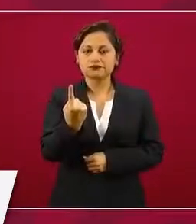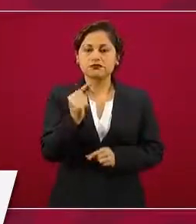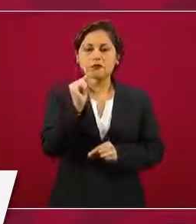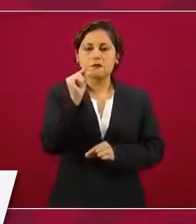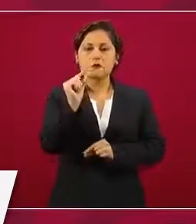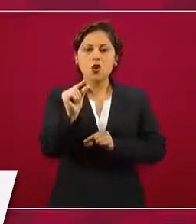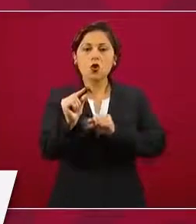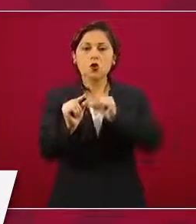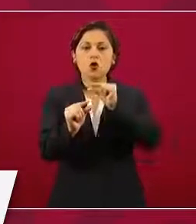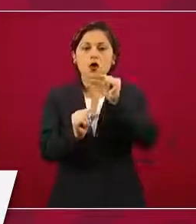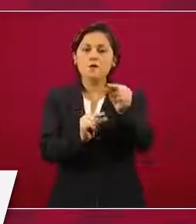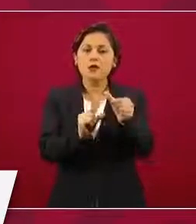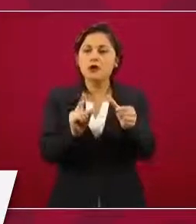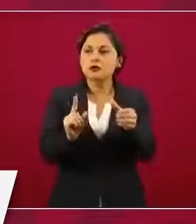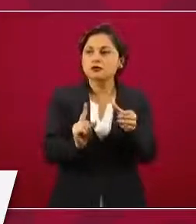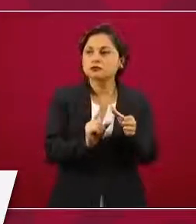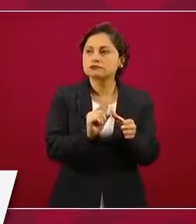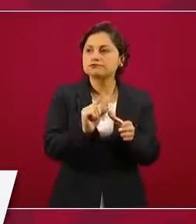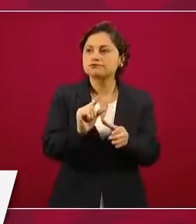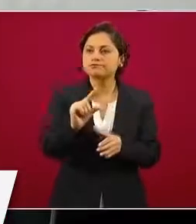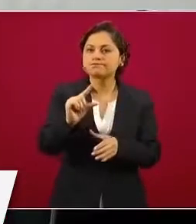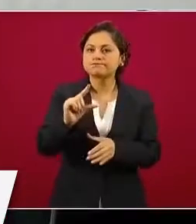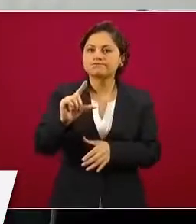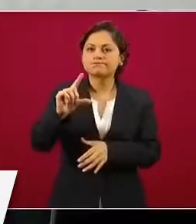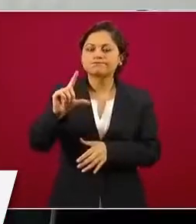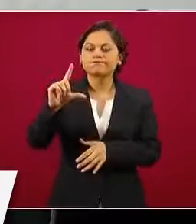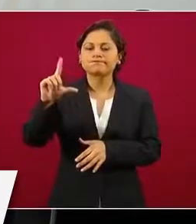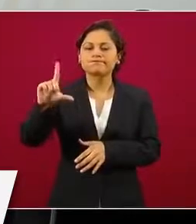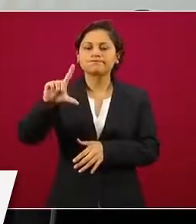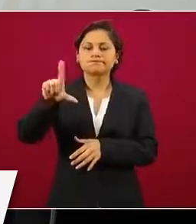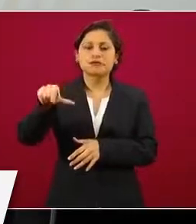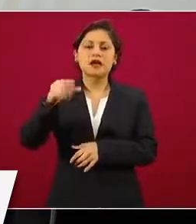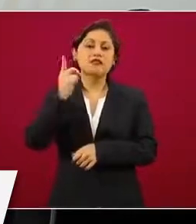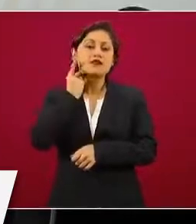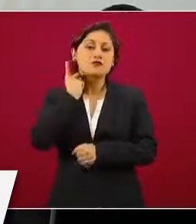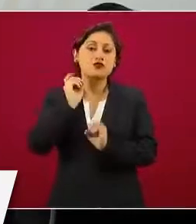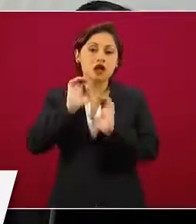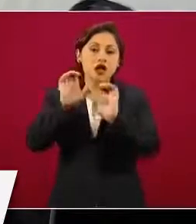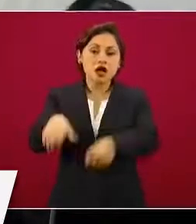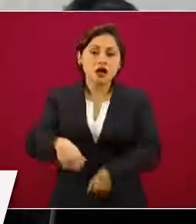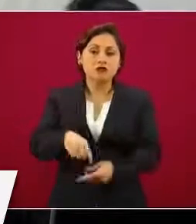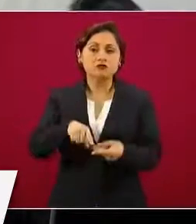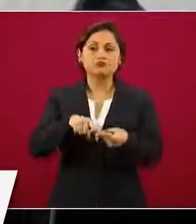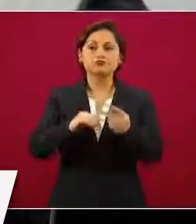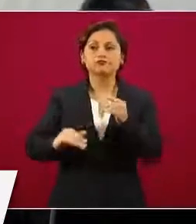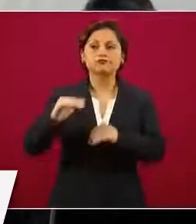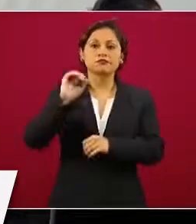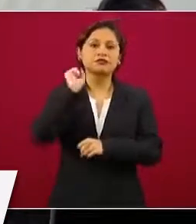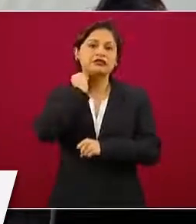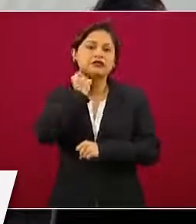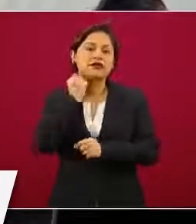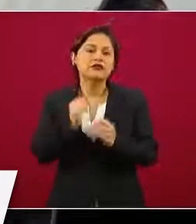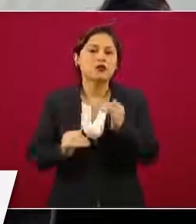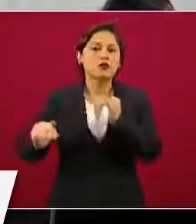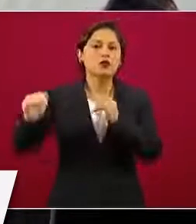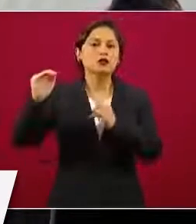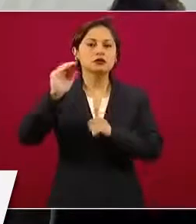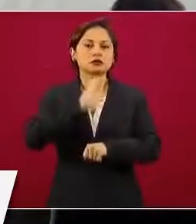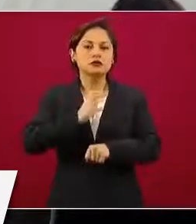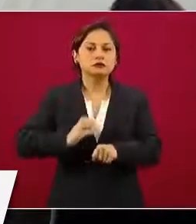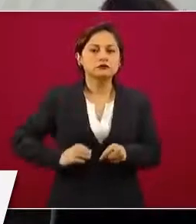ascendiendo, pasan de diputados a senadores, luego secretarios y todo, y van cambiando de